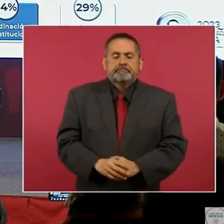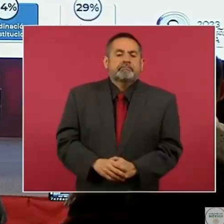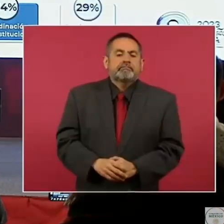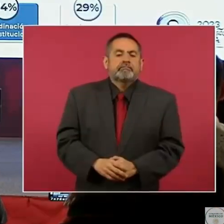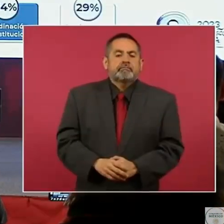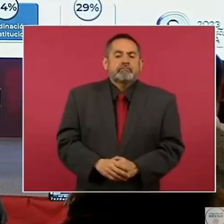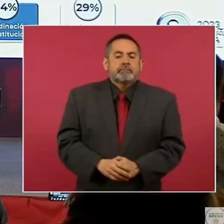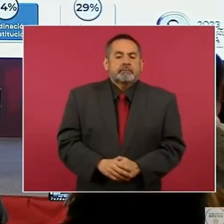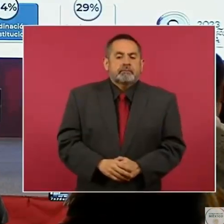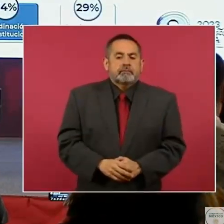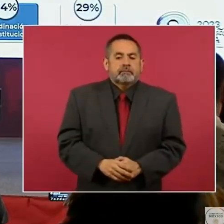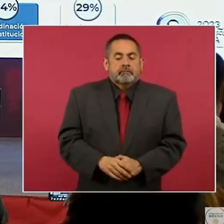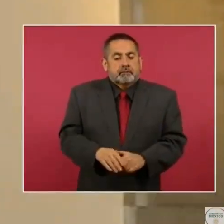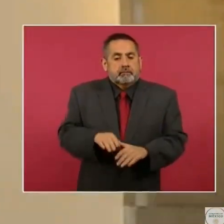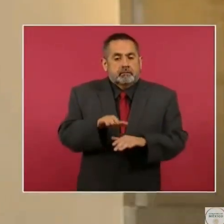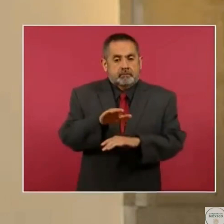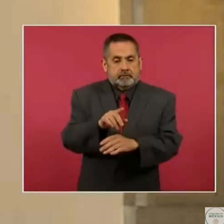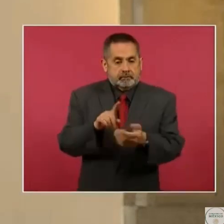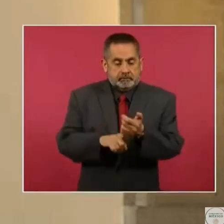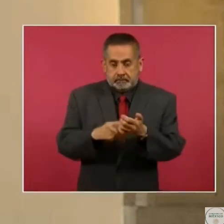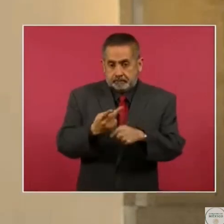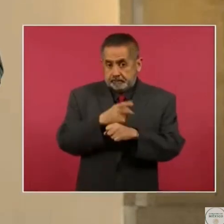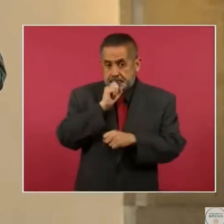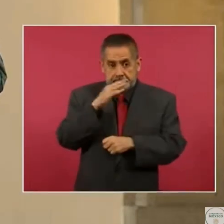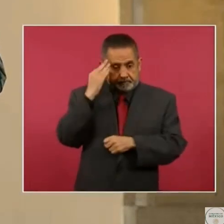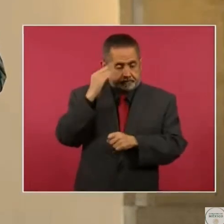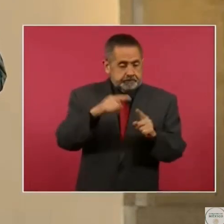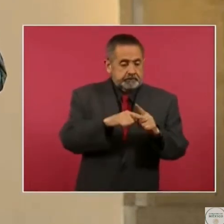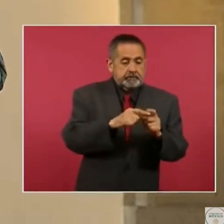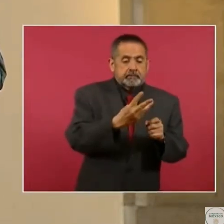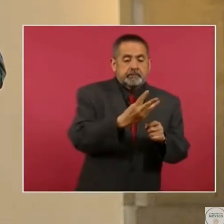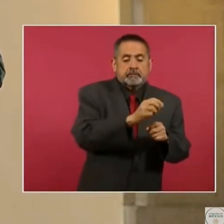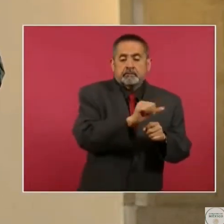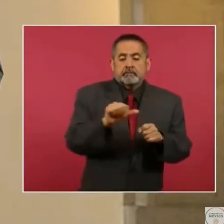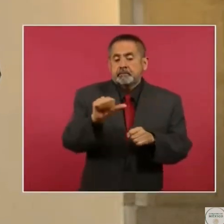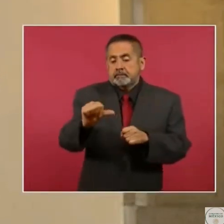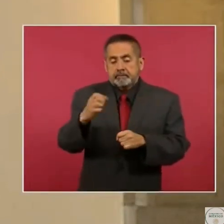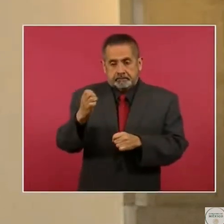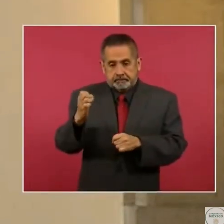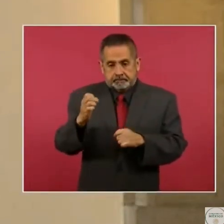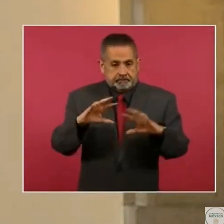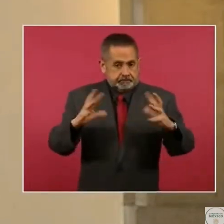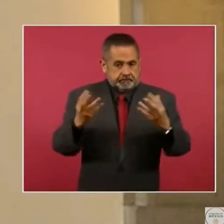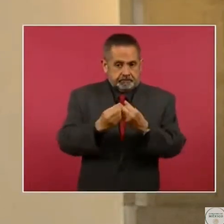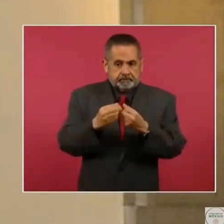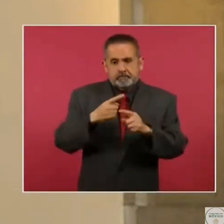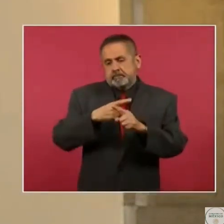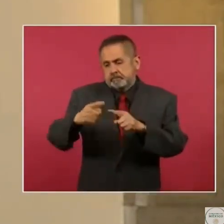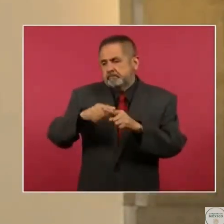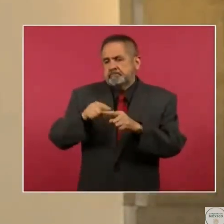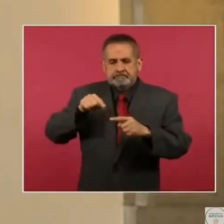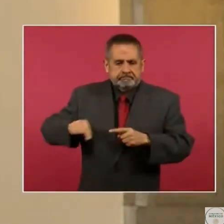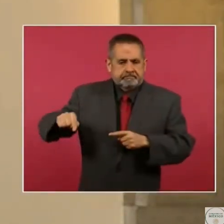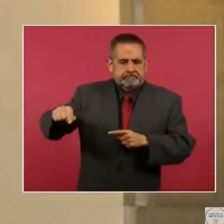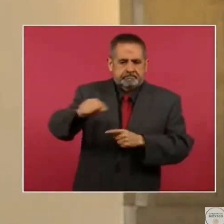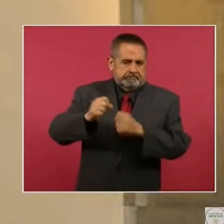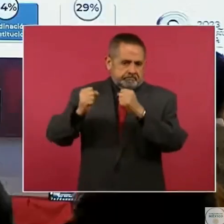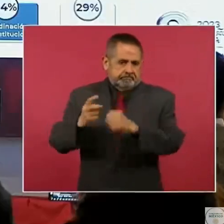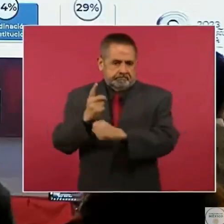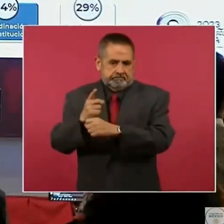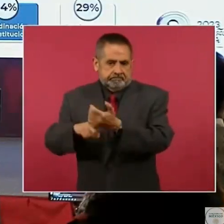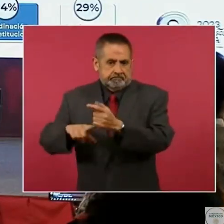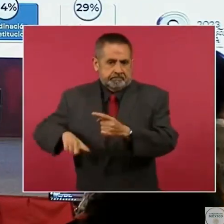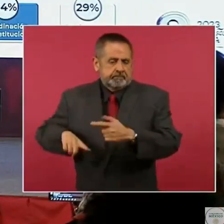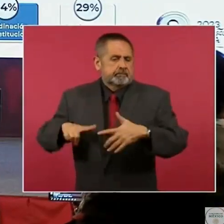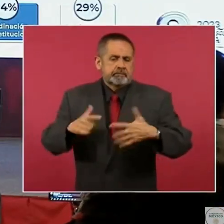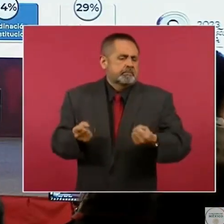En cuanto a los resultados, dentro del mismo periodo, del 3 al 16 de enero, por todas las fuerzas de seguridad del Estado,